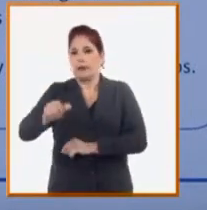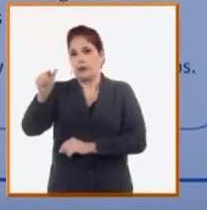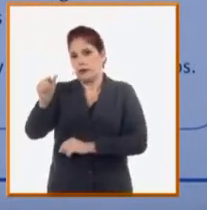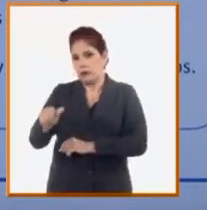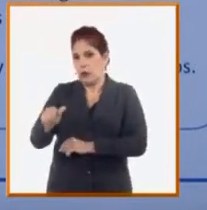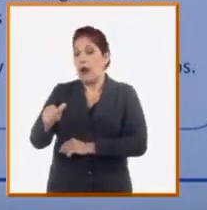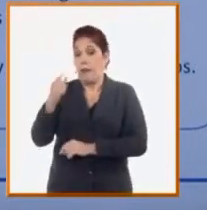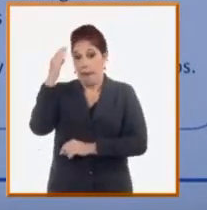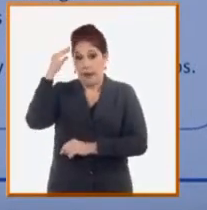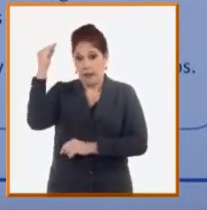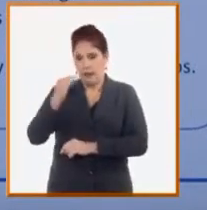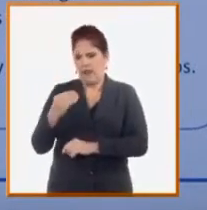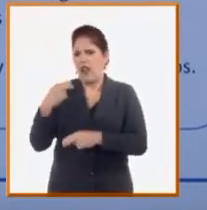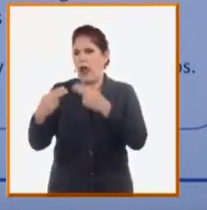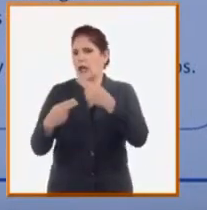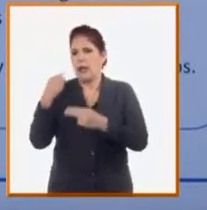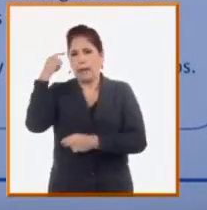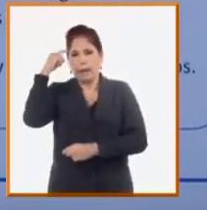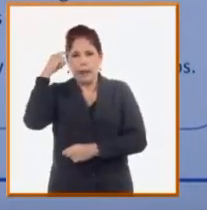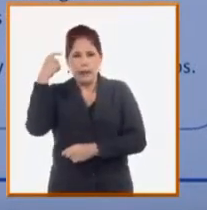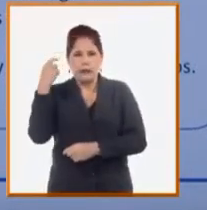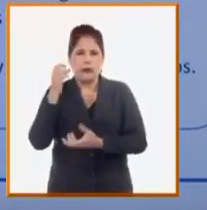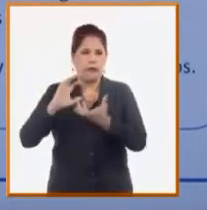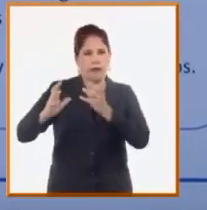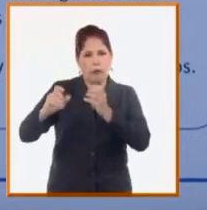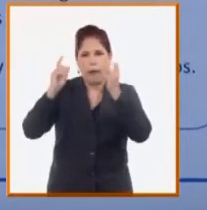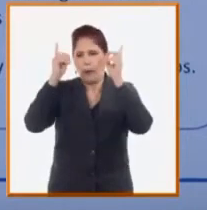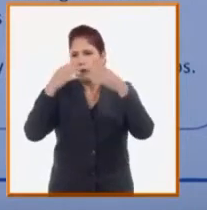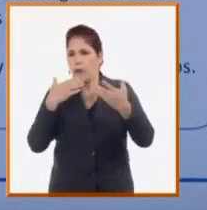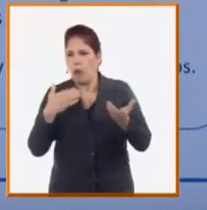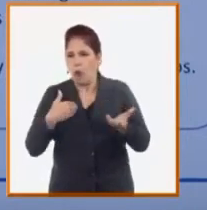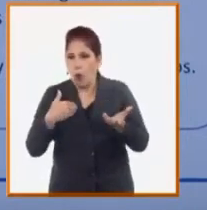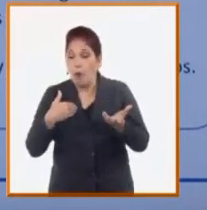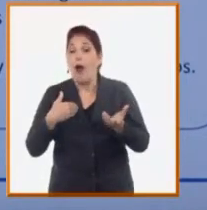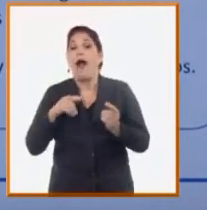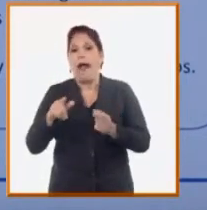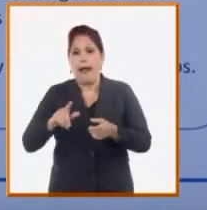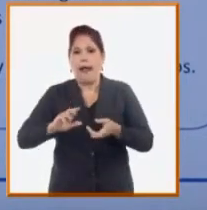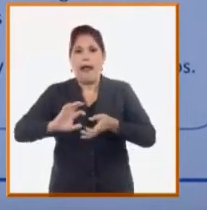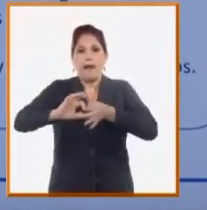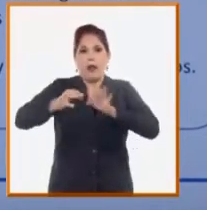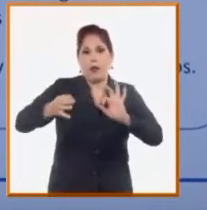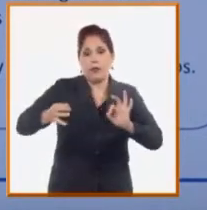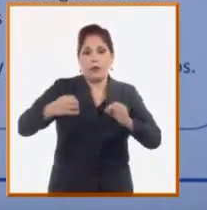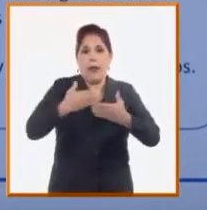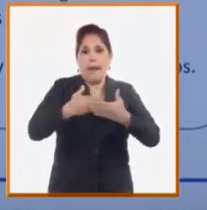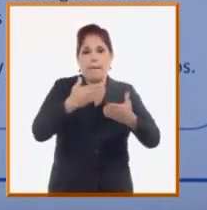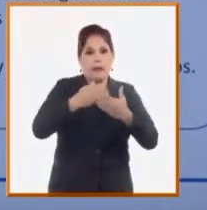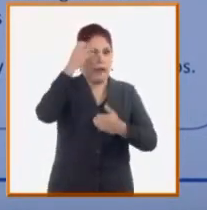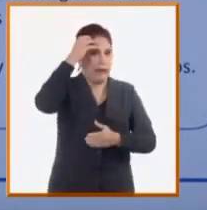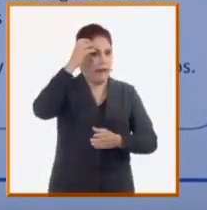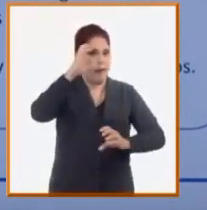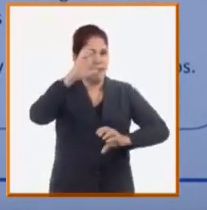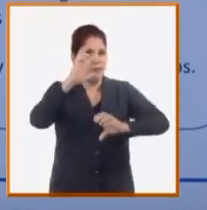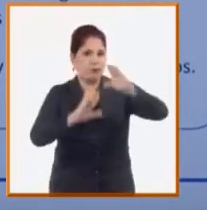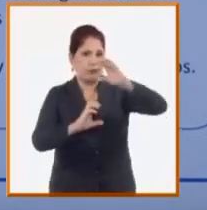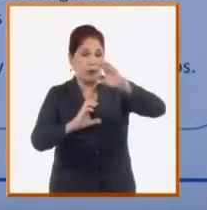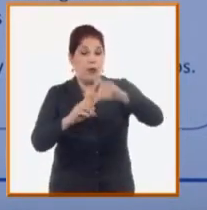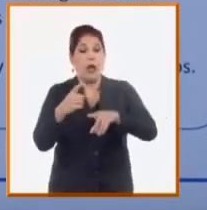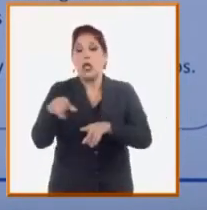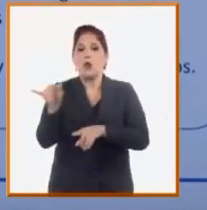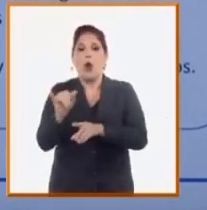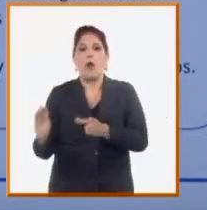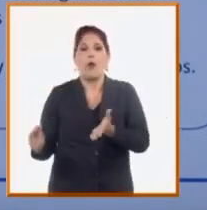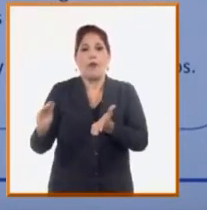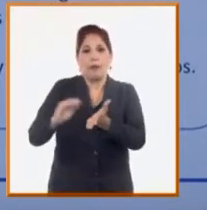papel de cada una de nuestras instituciones políticas y de masa. Distorsiones en el encadenamiento con empresas estatales. Como ya explicaba, la no